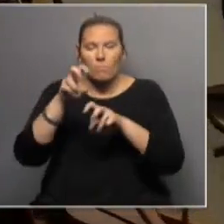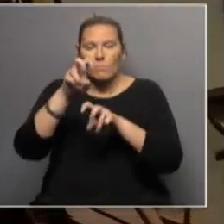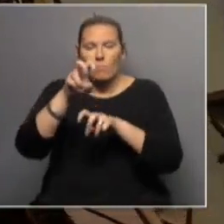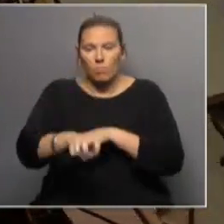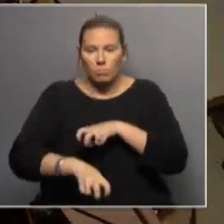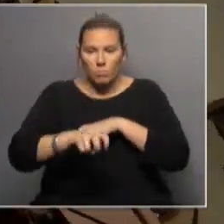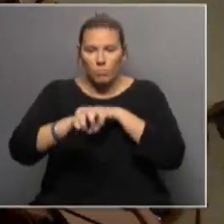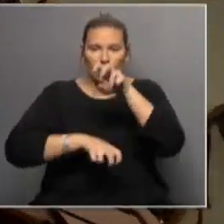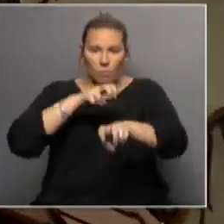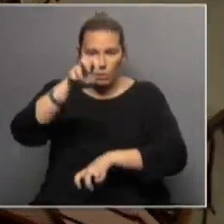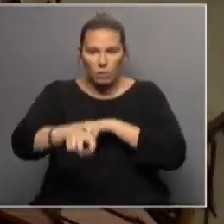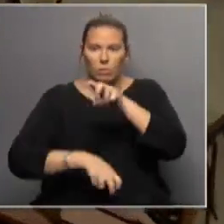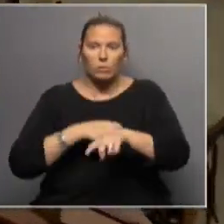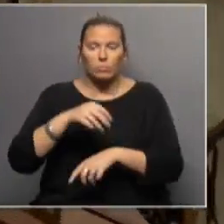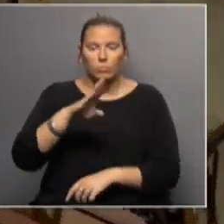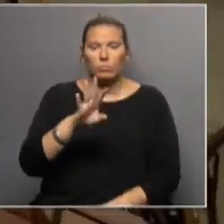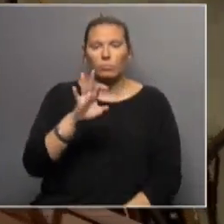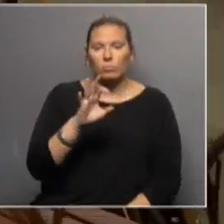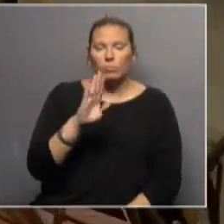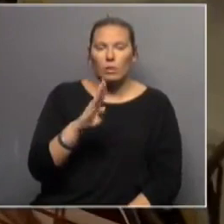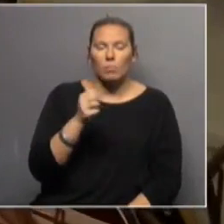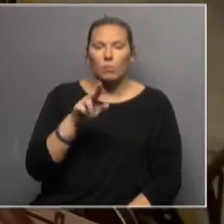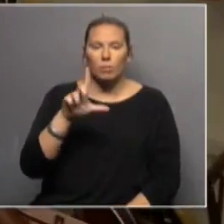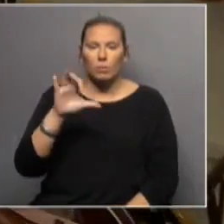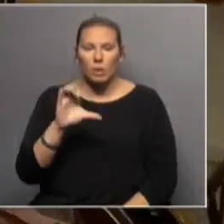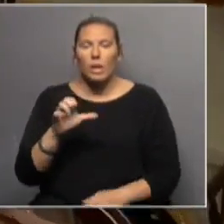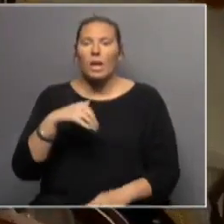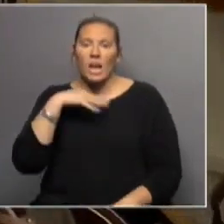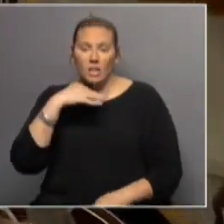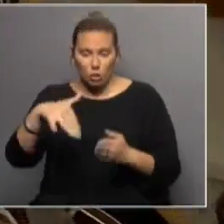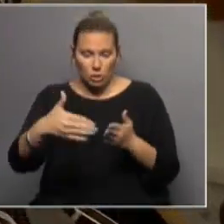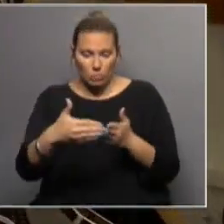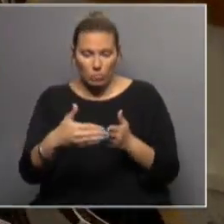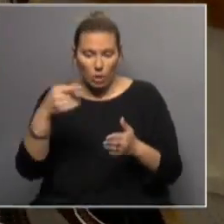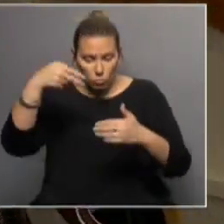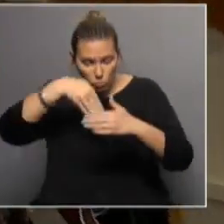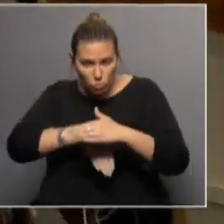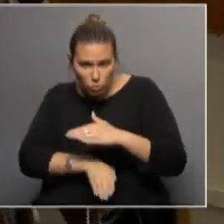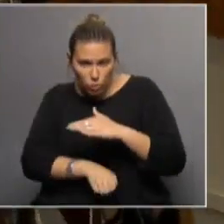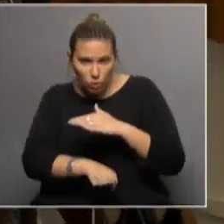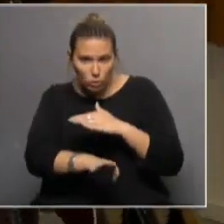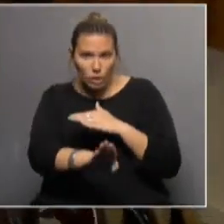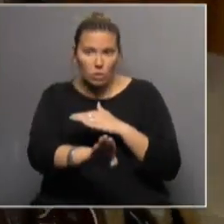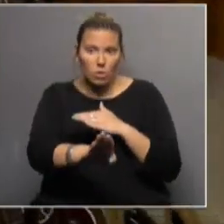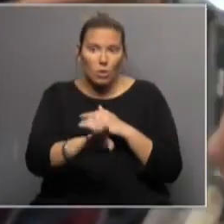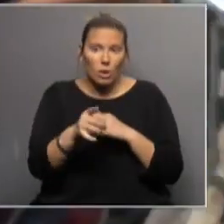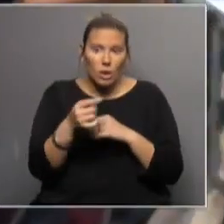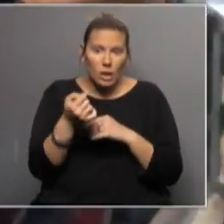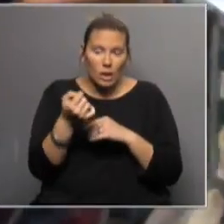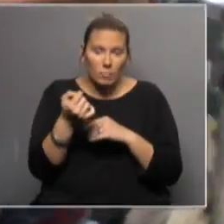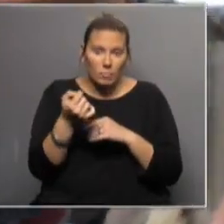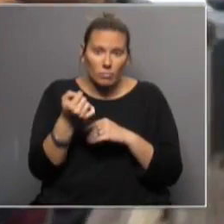en Polié y Canelones. Era una casa que tenía un sótano donde entrábamos en ese sótano apenas